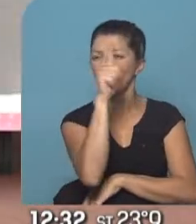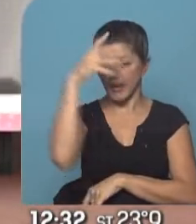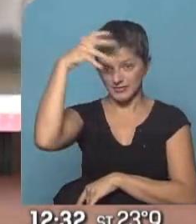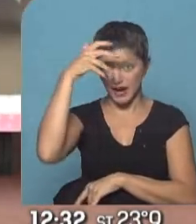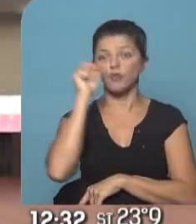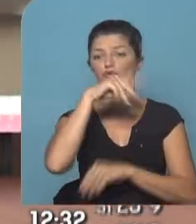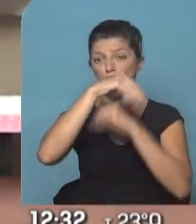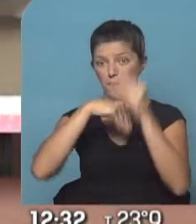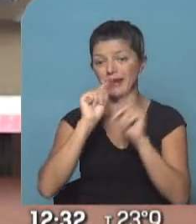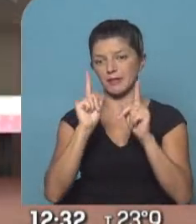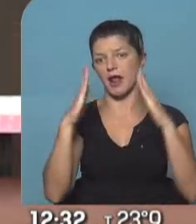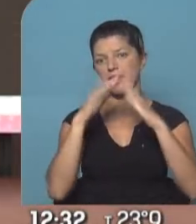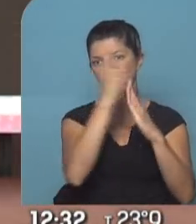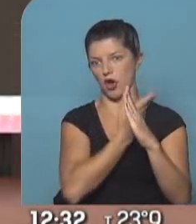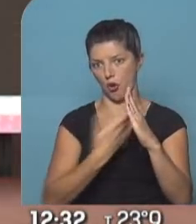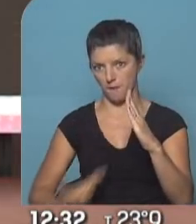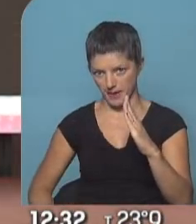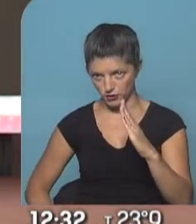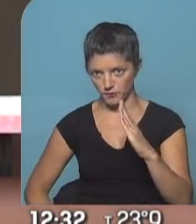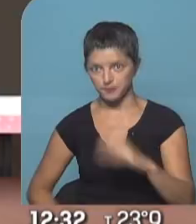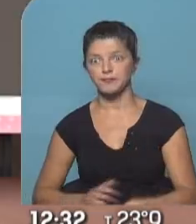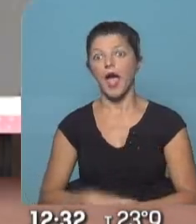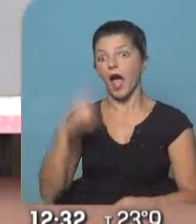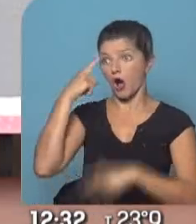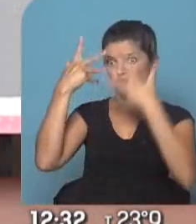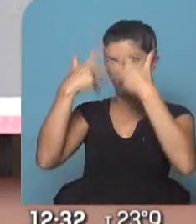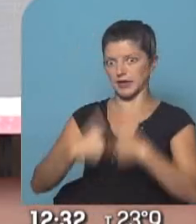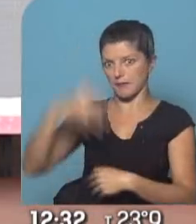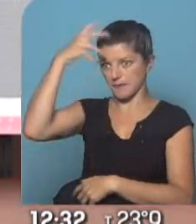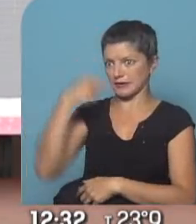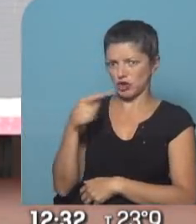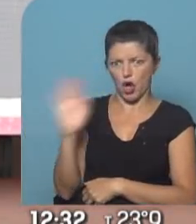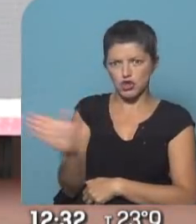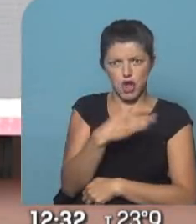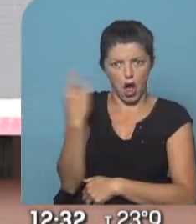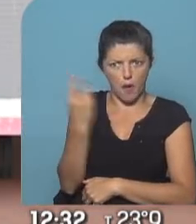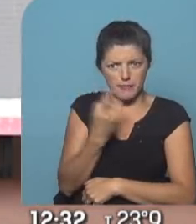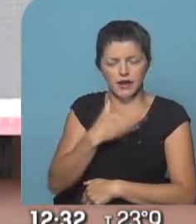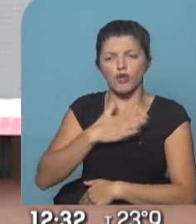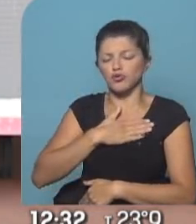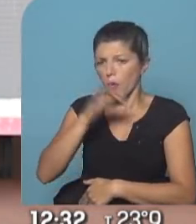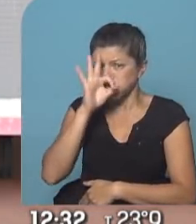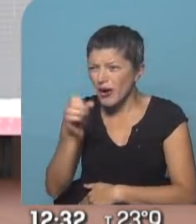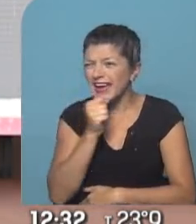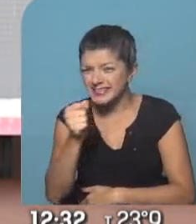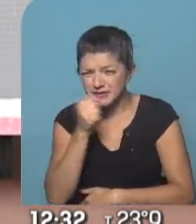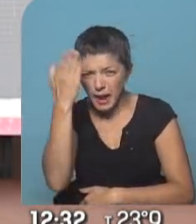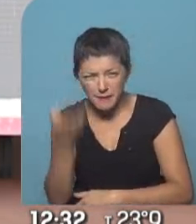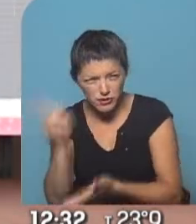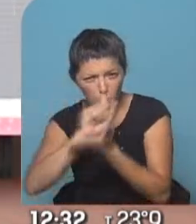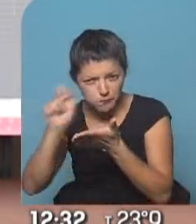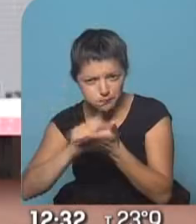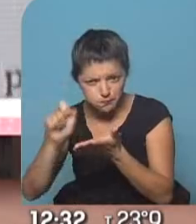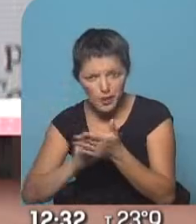que rápidamente el presidente Trump se apresuró a desmentir, incluso diciendo que nunca le dio una entrevista al autor del libro, Michael